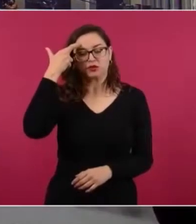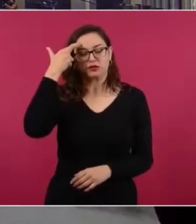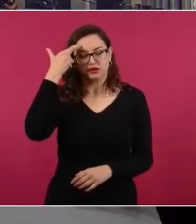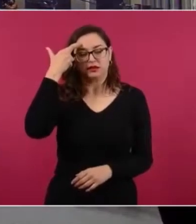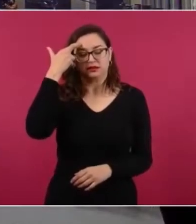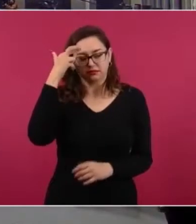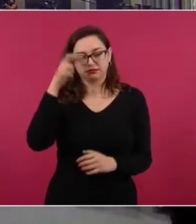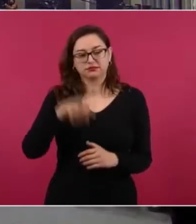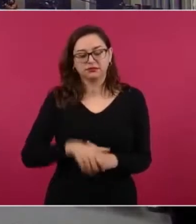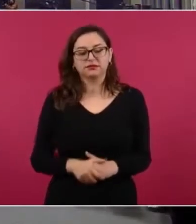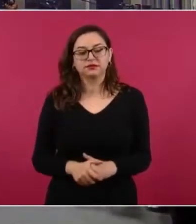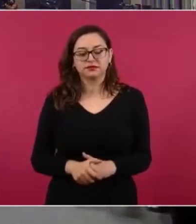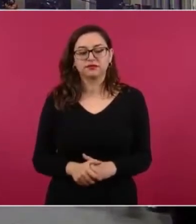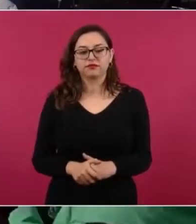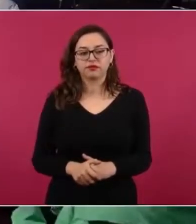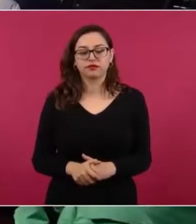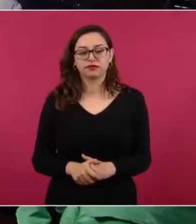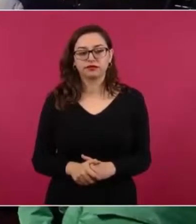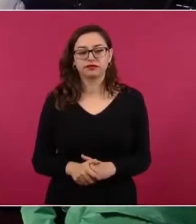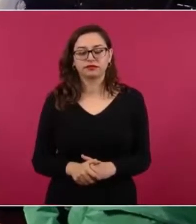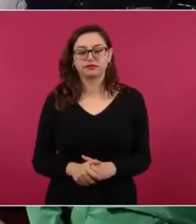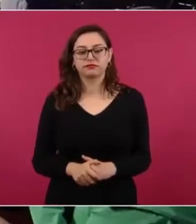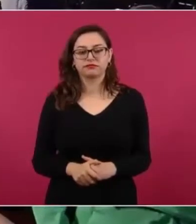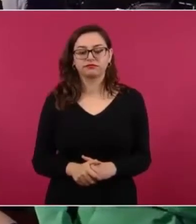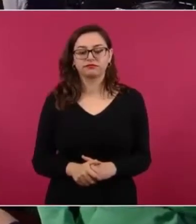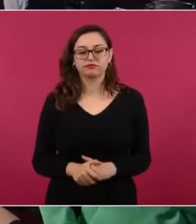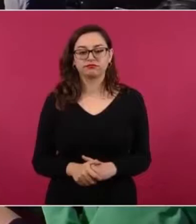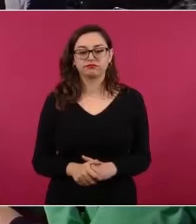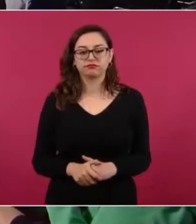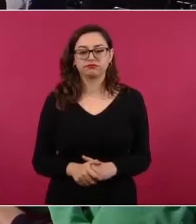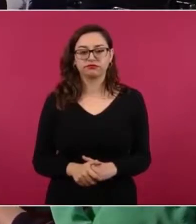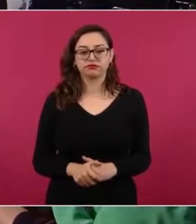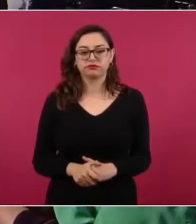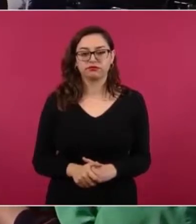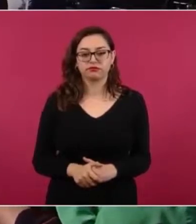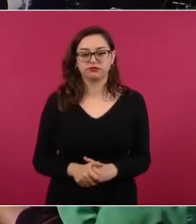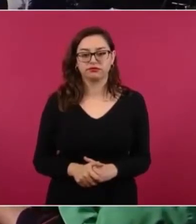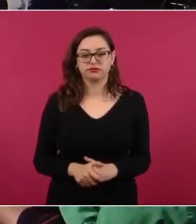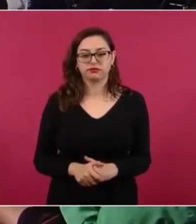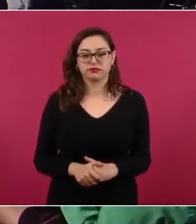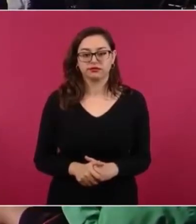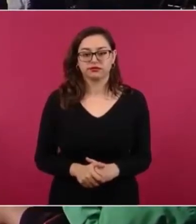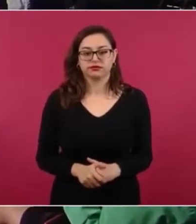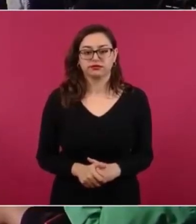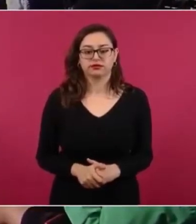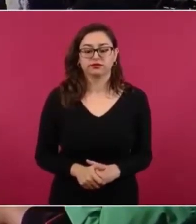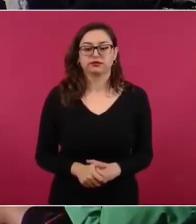haber otros